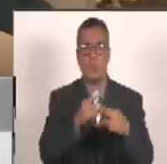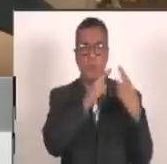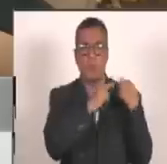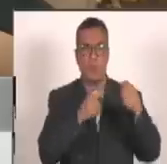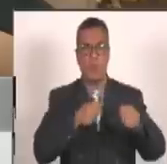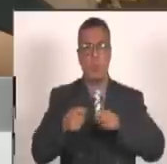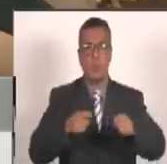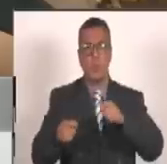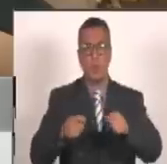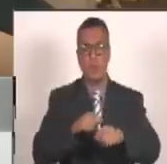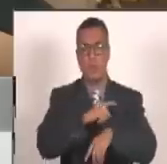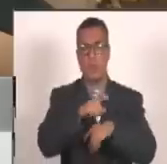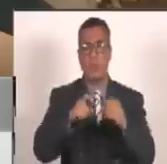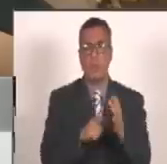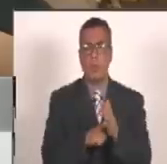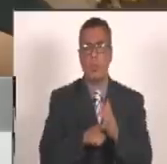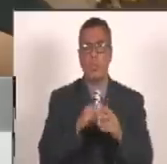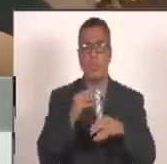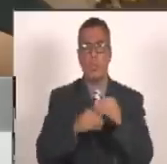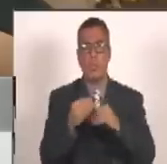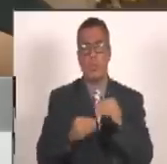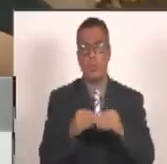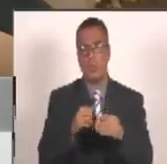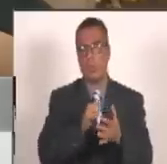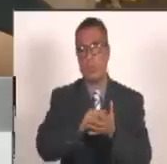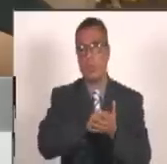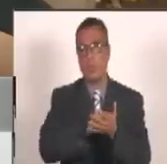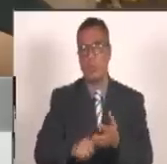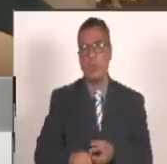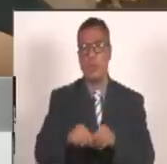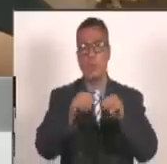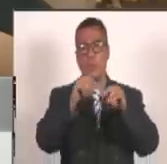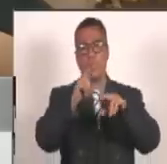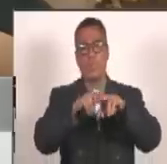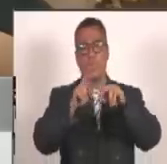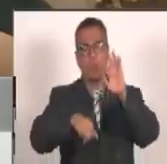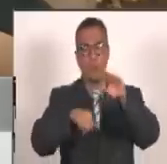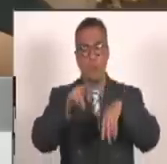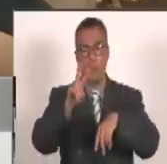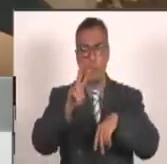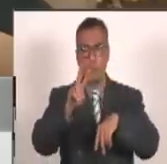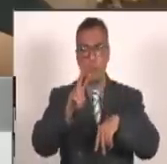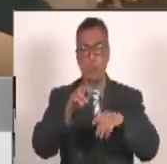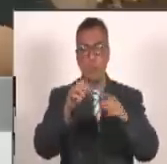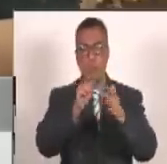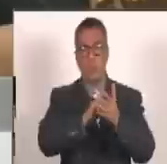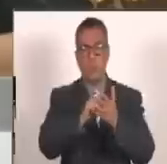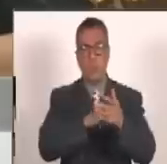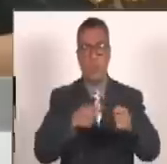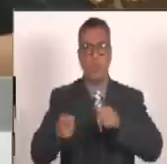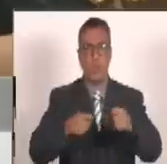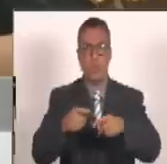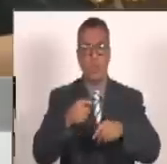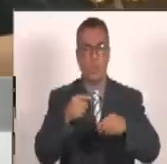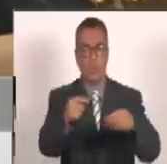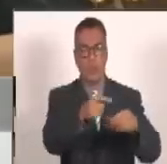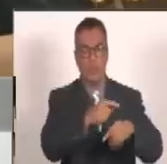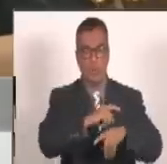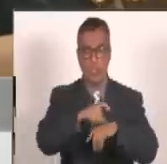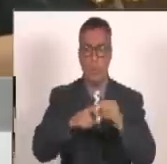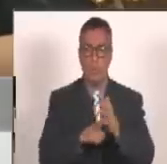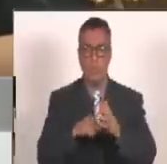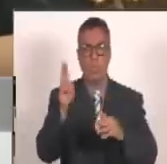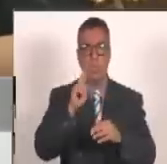cargo de Contralor General, de conformidad con lo establecido en el artículo 12 de la Ley Orgánica de la Contraloría General de la